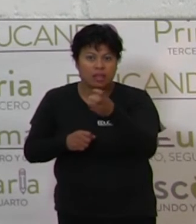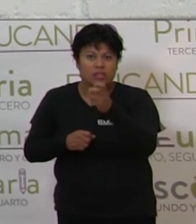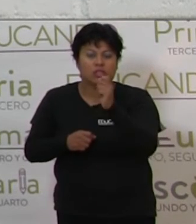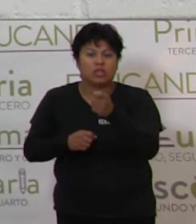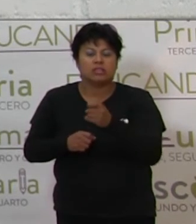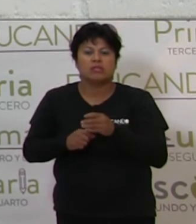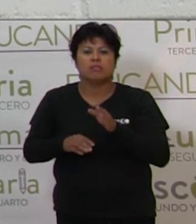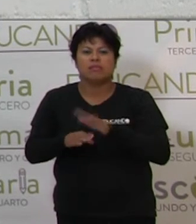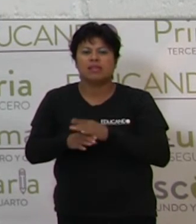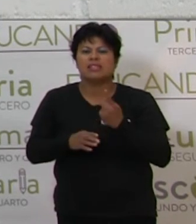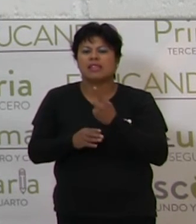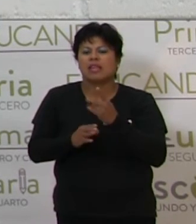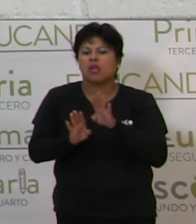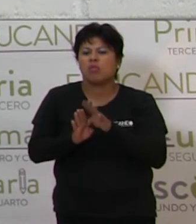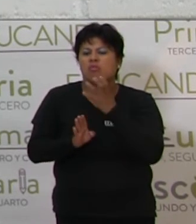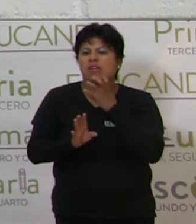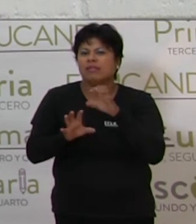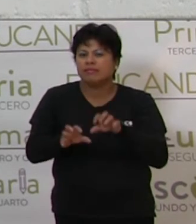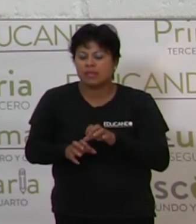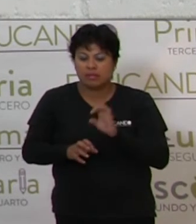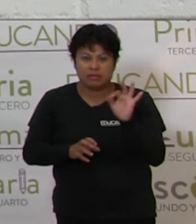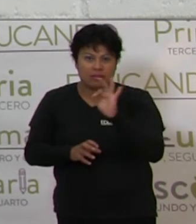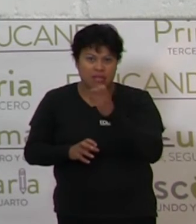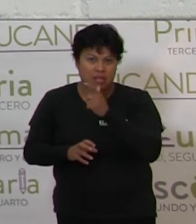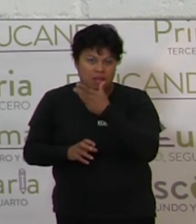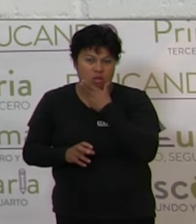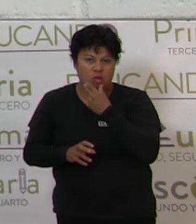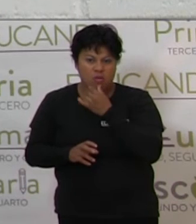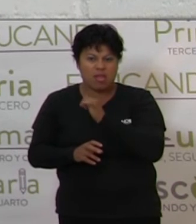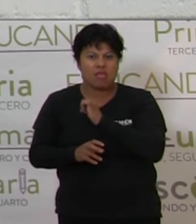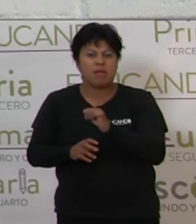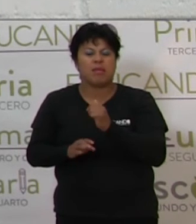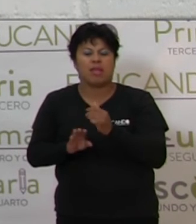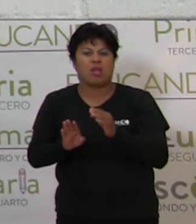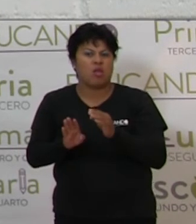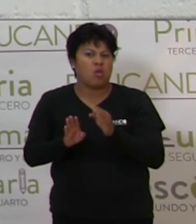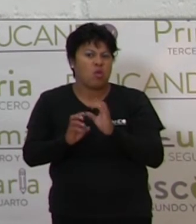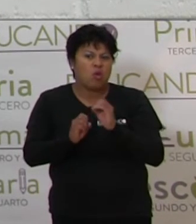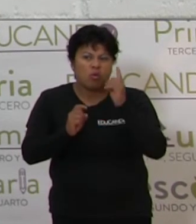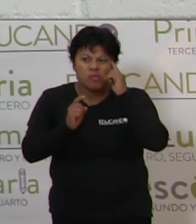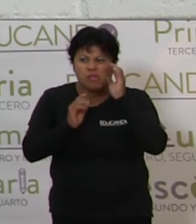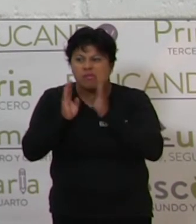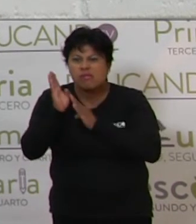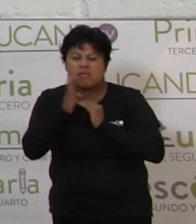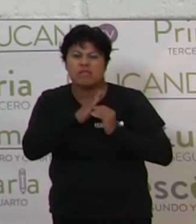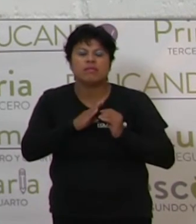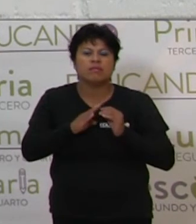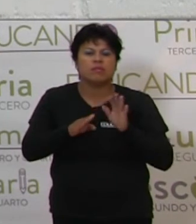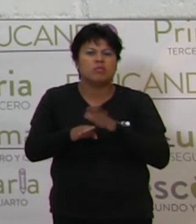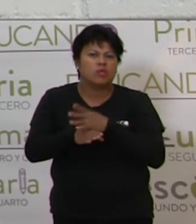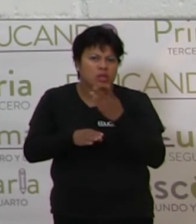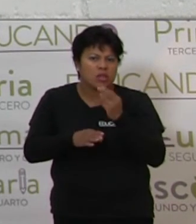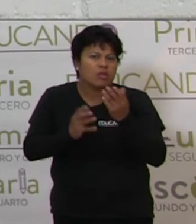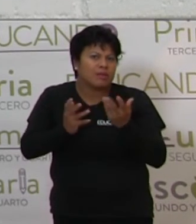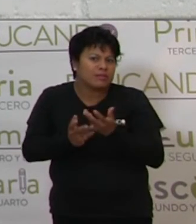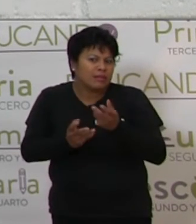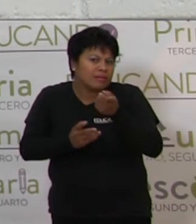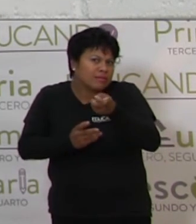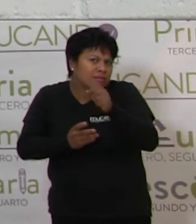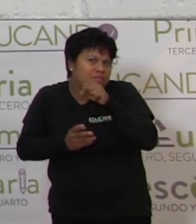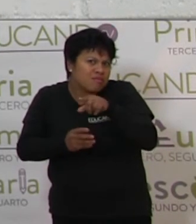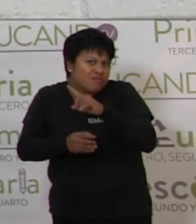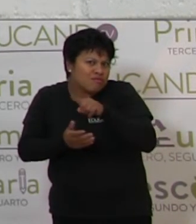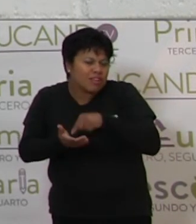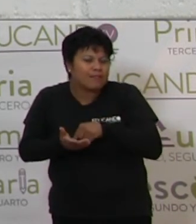Esto era más que verosímil, pues si el hombre era morboso en otros sentidos, ¿por qué no lo iba a hacer